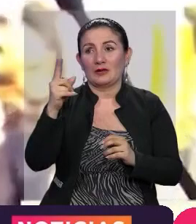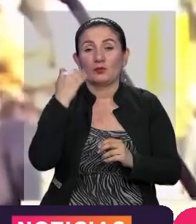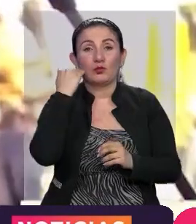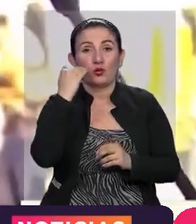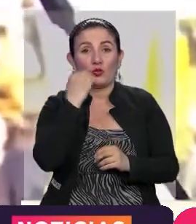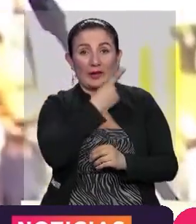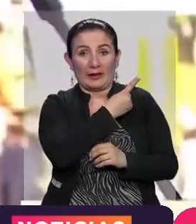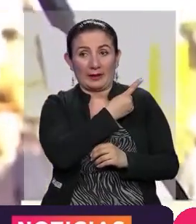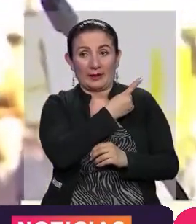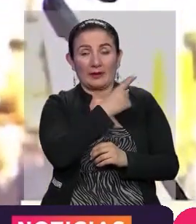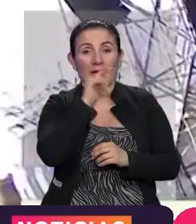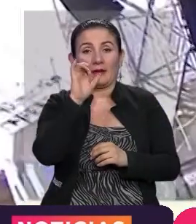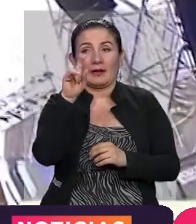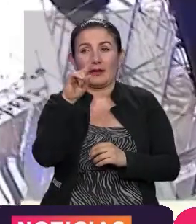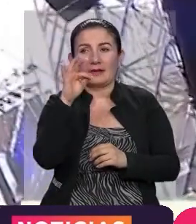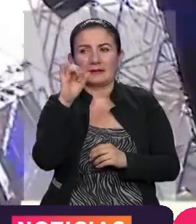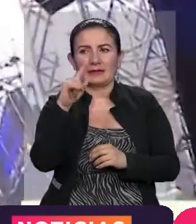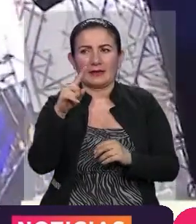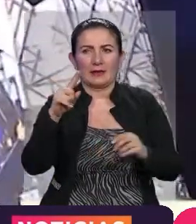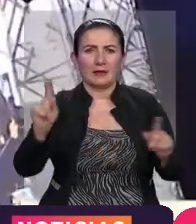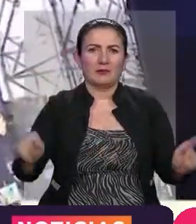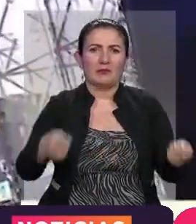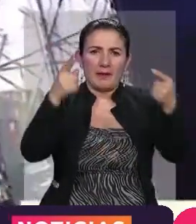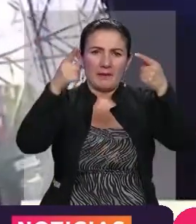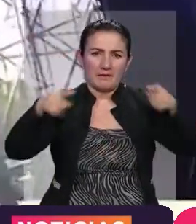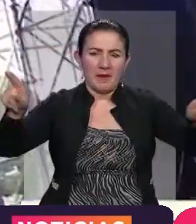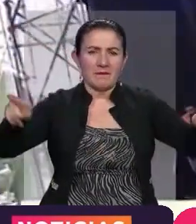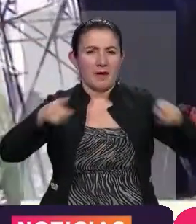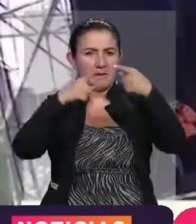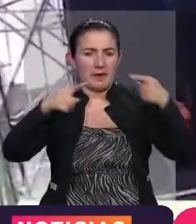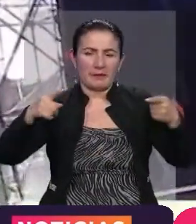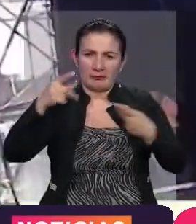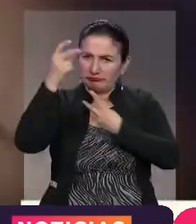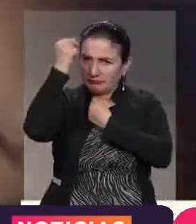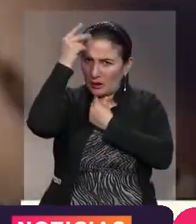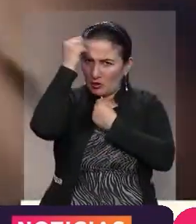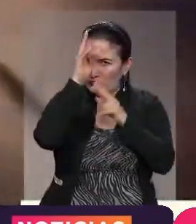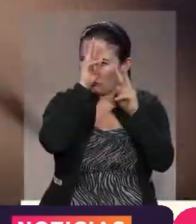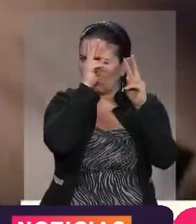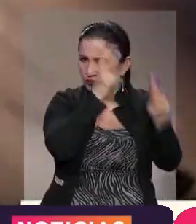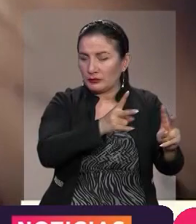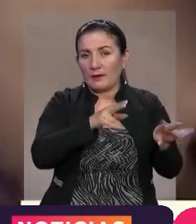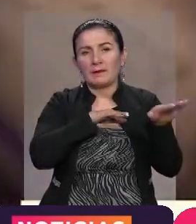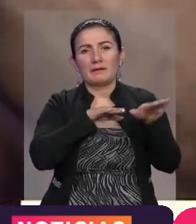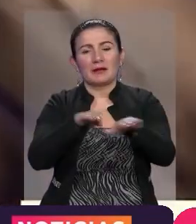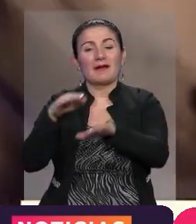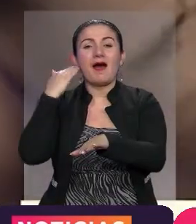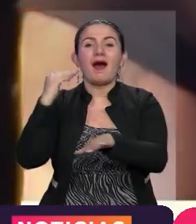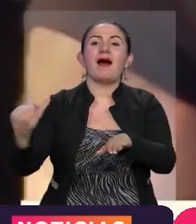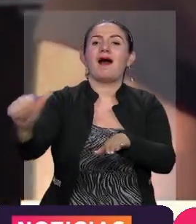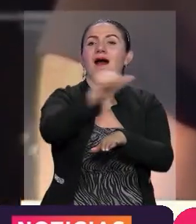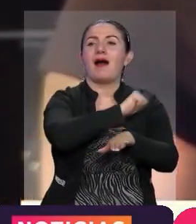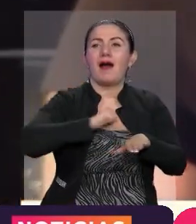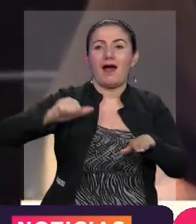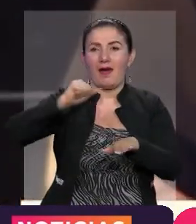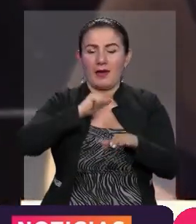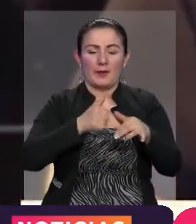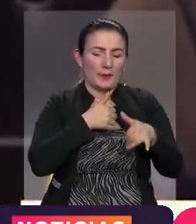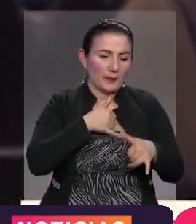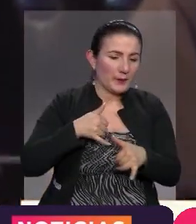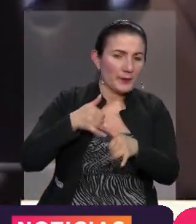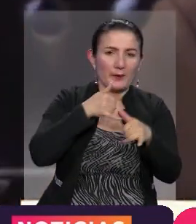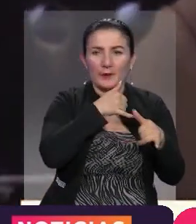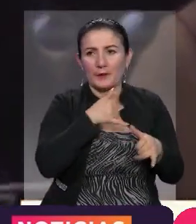este rojas dirige esta puesta musical que busca darle un espacio de valor y representatividad en los escenarios a las mujeres intérpretes de la